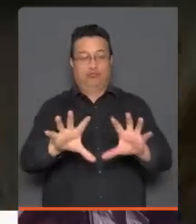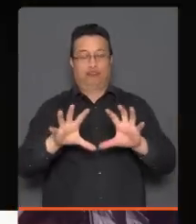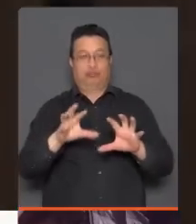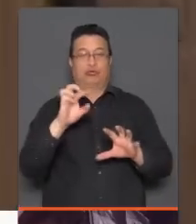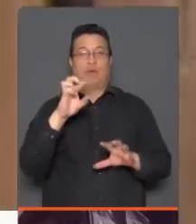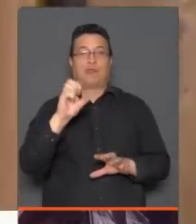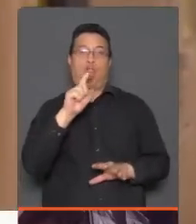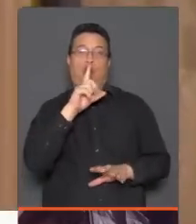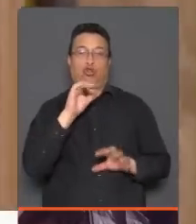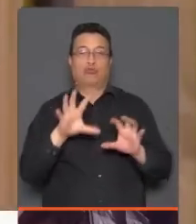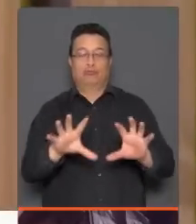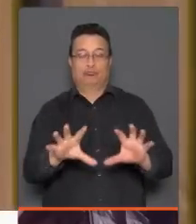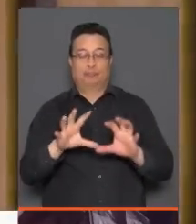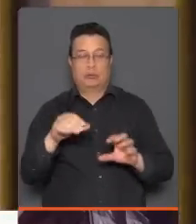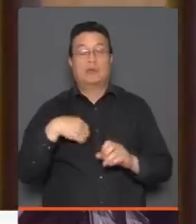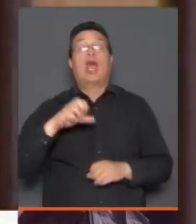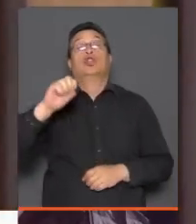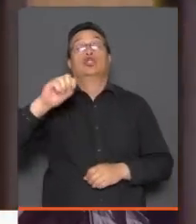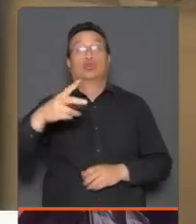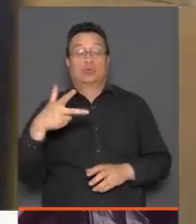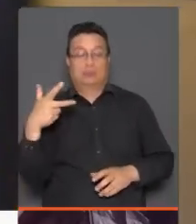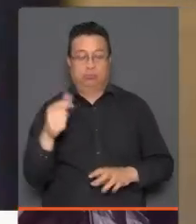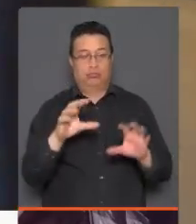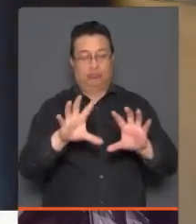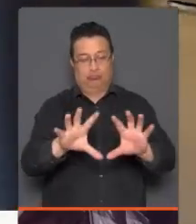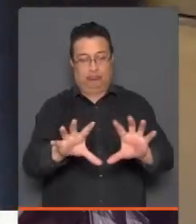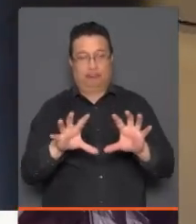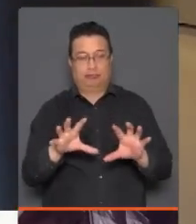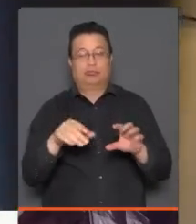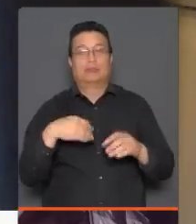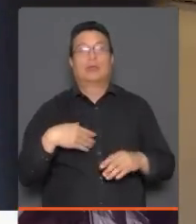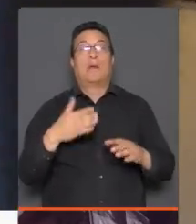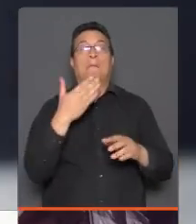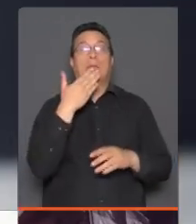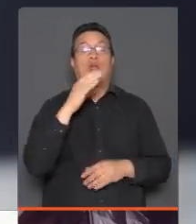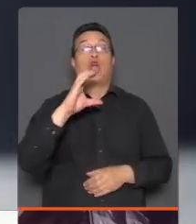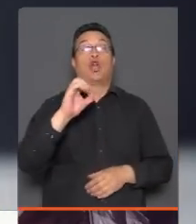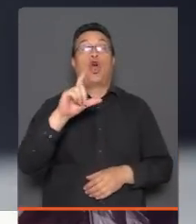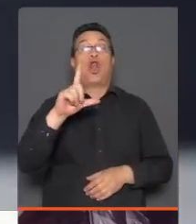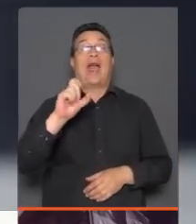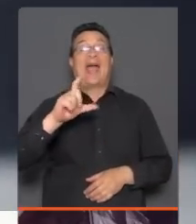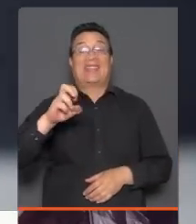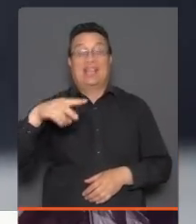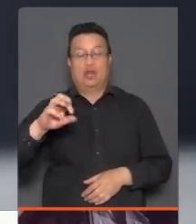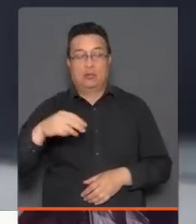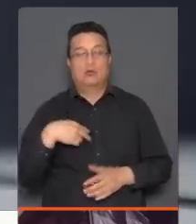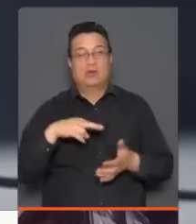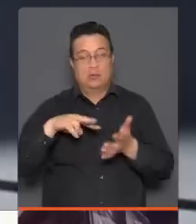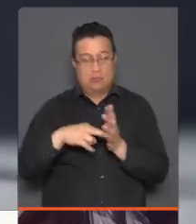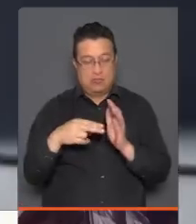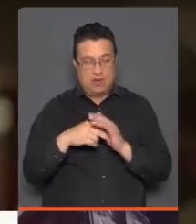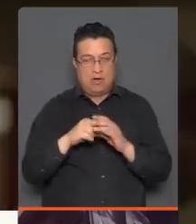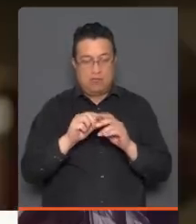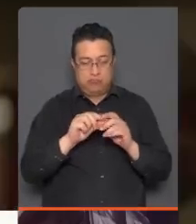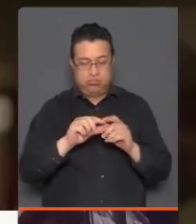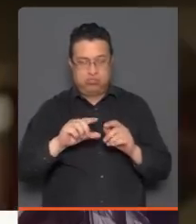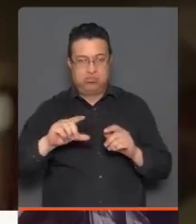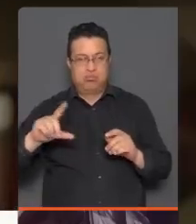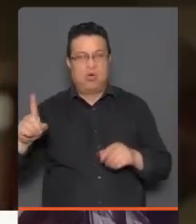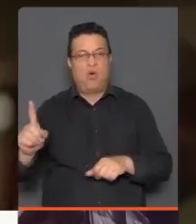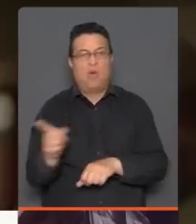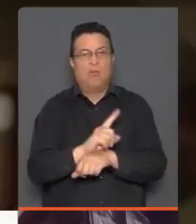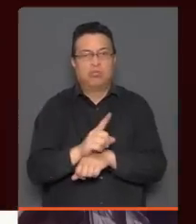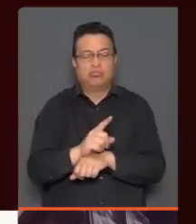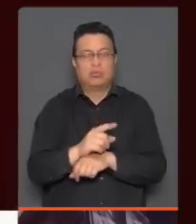a aplicarse una segunda inyección de lo que supuestamente sería colágeno. Las complicaciones aparecerían a los pocos minutos en